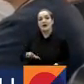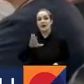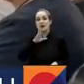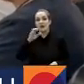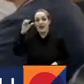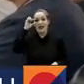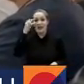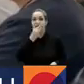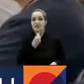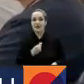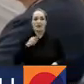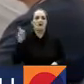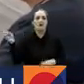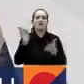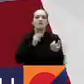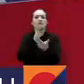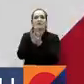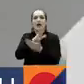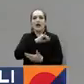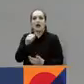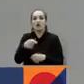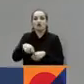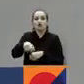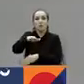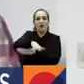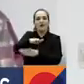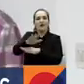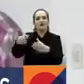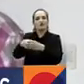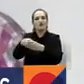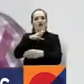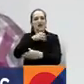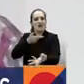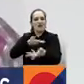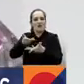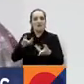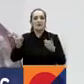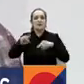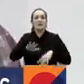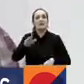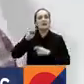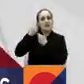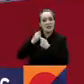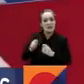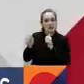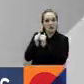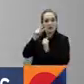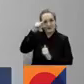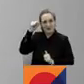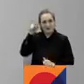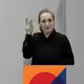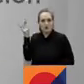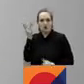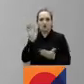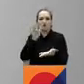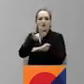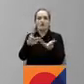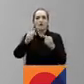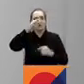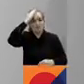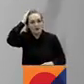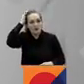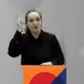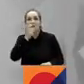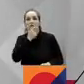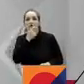tarde se reunirá con la junta directiva de Asocaña. Ingrid Betancourt y Luis Pérez asistieron a la cita de la Procuraduría. Rodolfo Hernández y John Milton